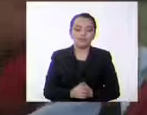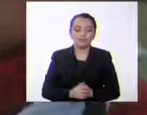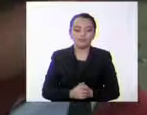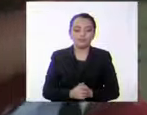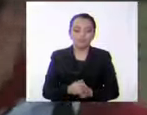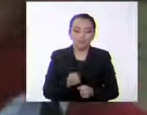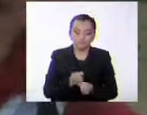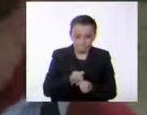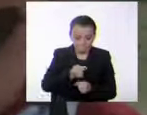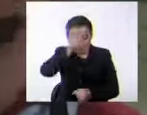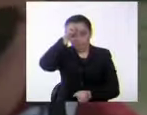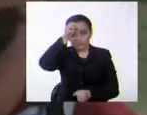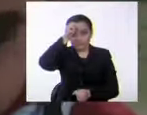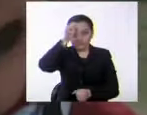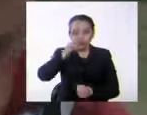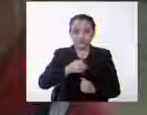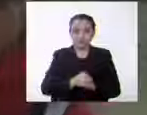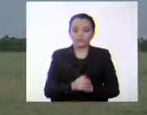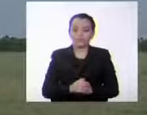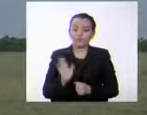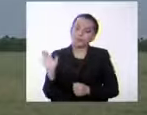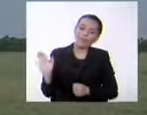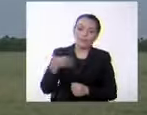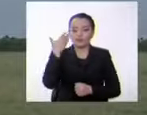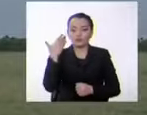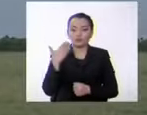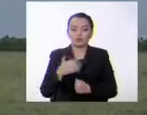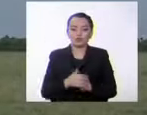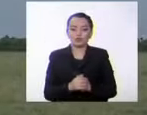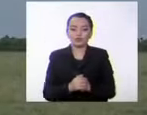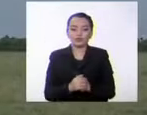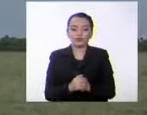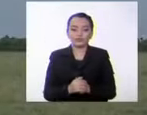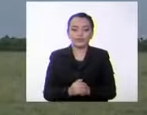Ay, Vamos, Chispita.